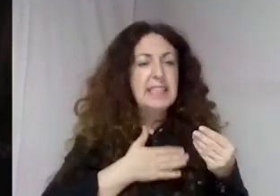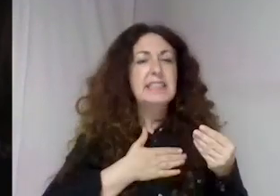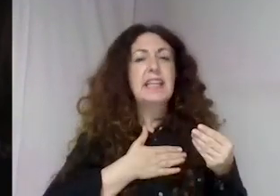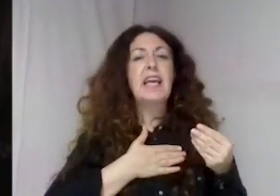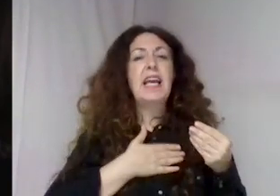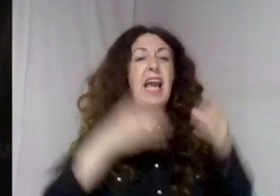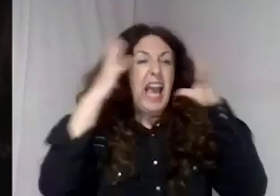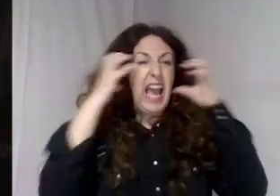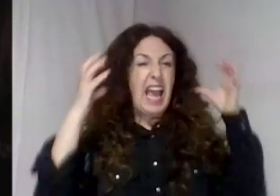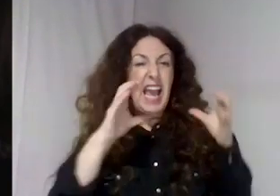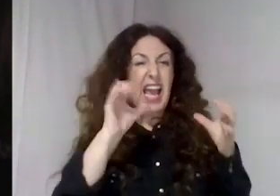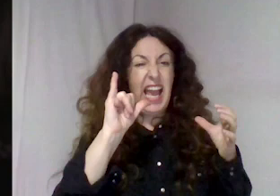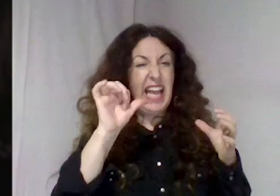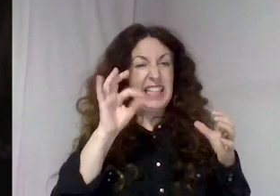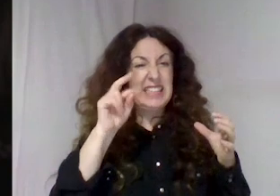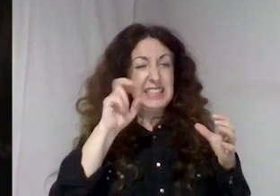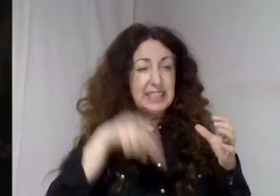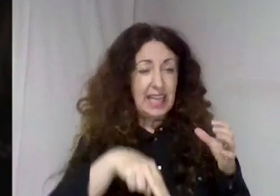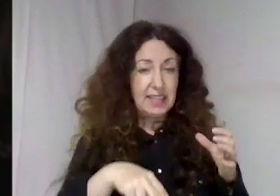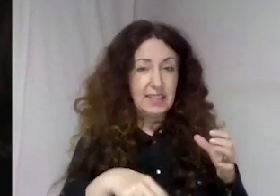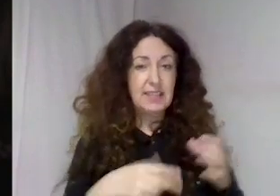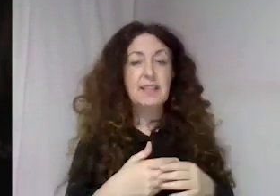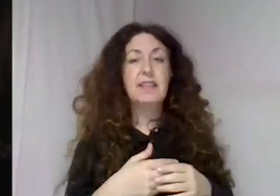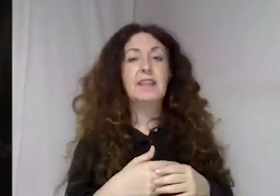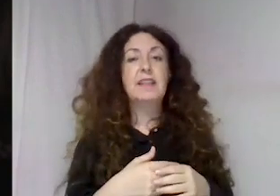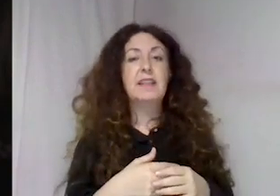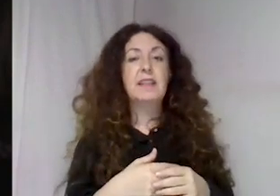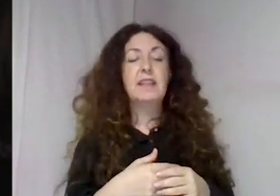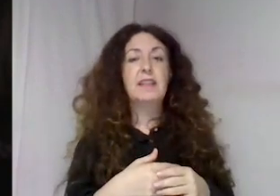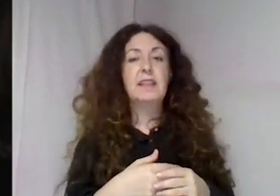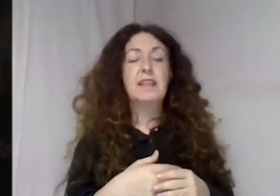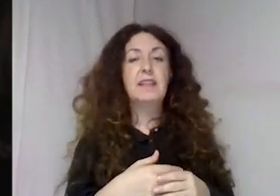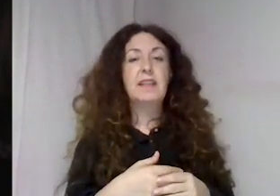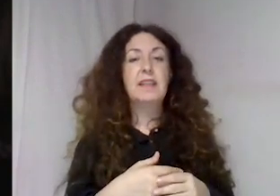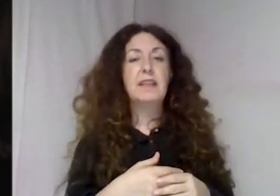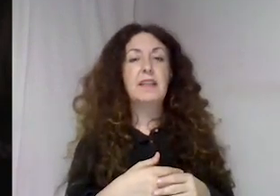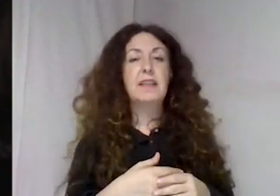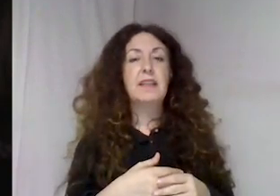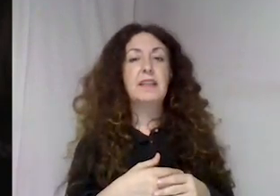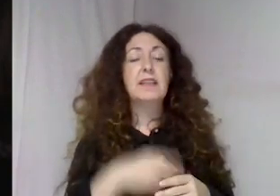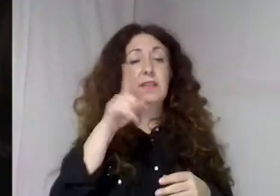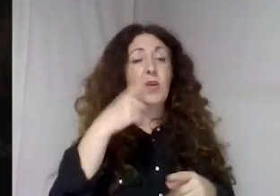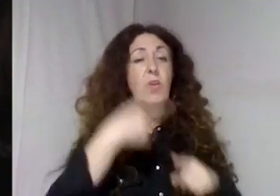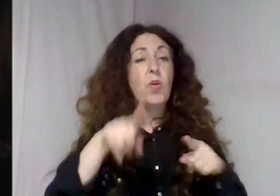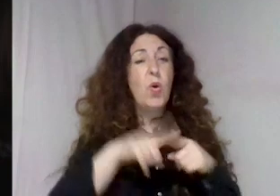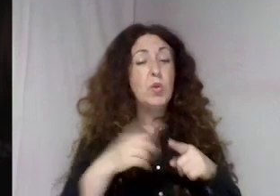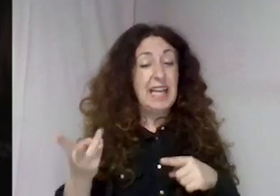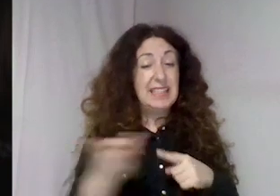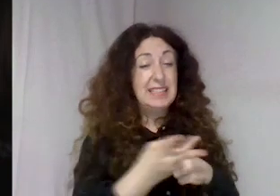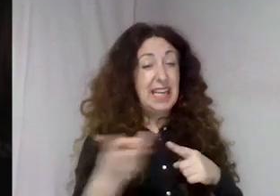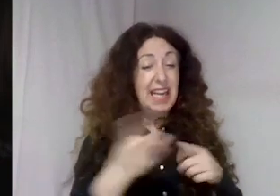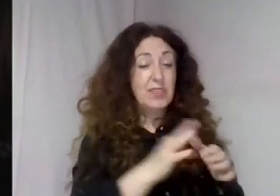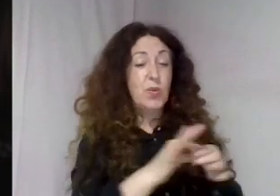el bien máximo puede provocar la mayor fealdad del mundo, que esa es la crisis, volviendo, espiritual de